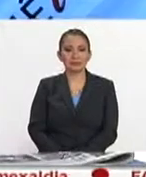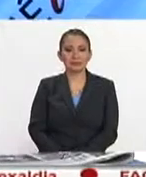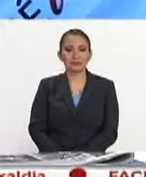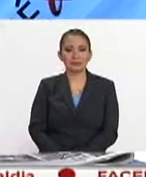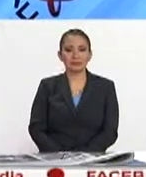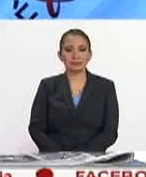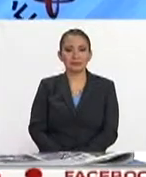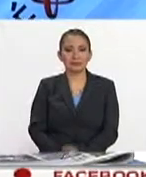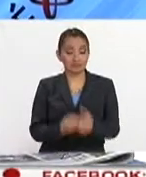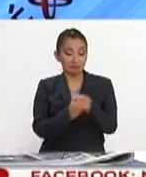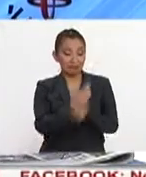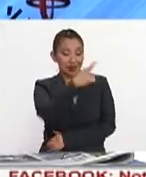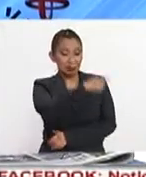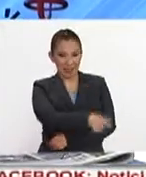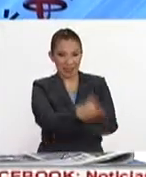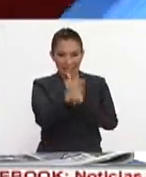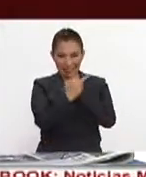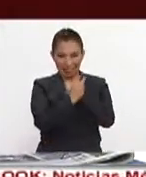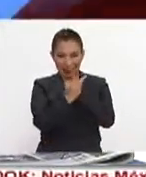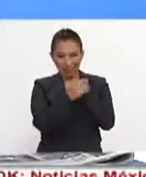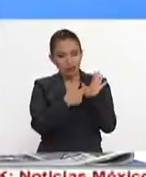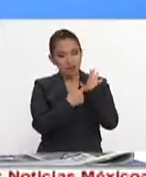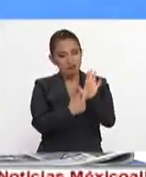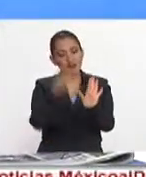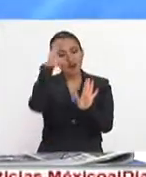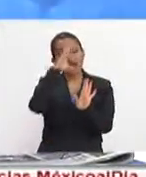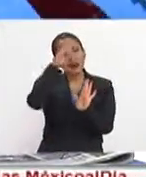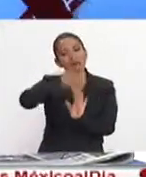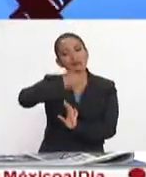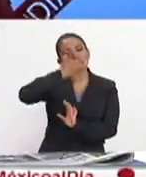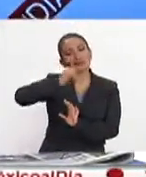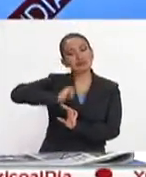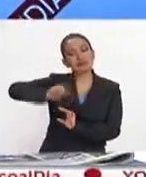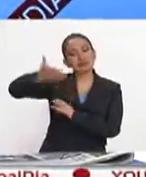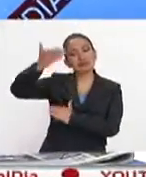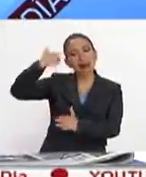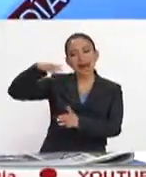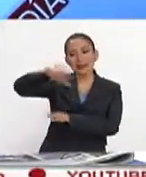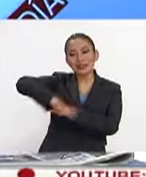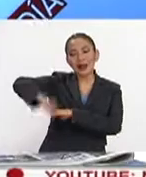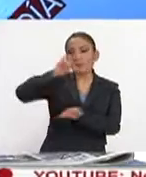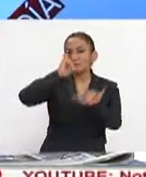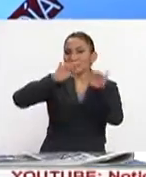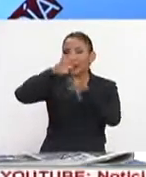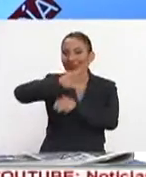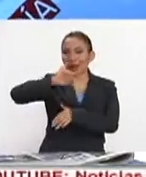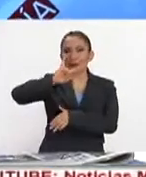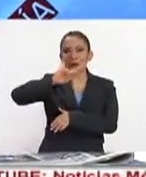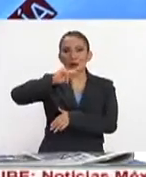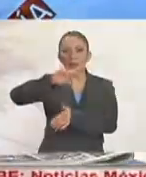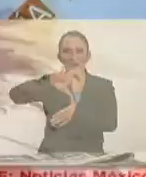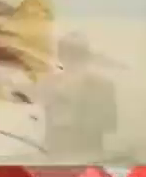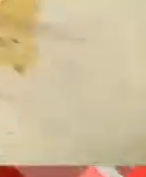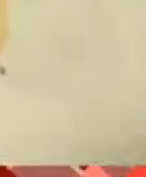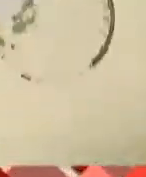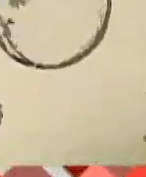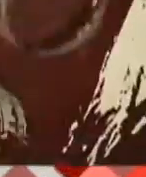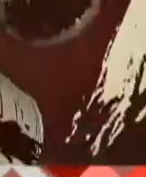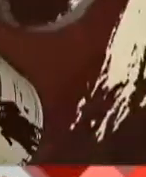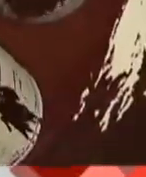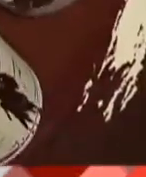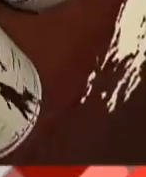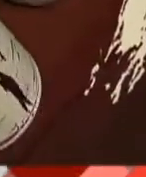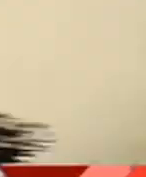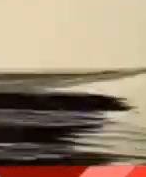Una nueva serie televisiva mostrará la cultura y las tradiciones que rodean a las bebidas de Iberoamérica. En su